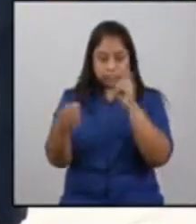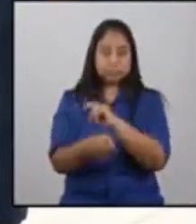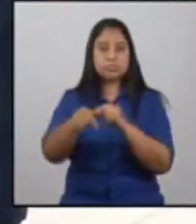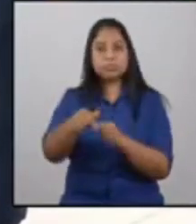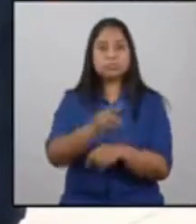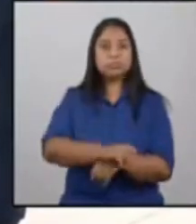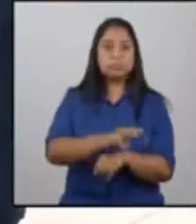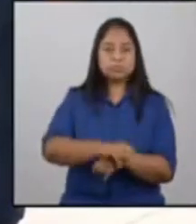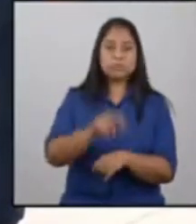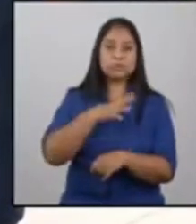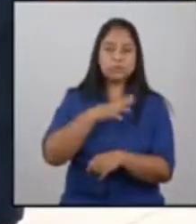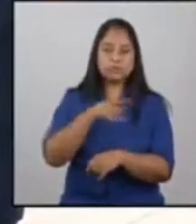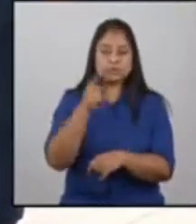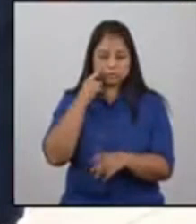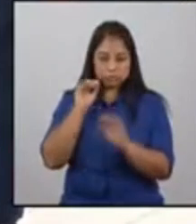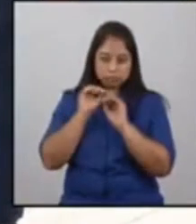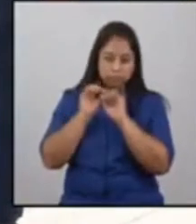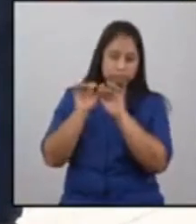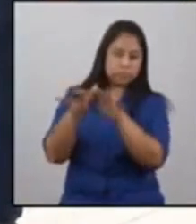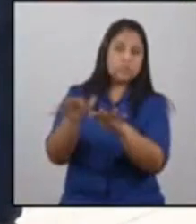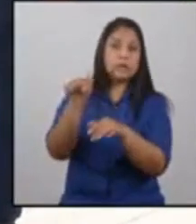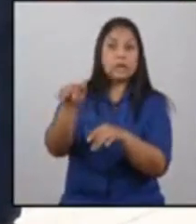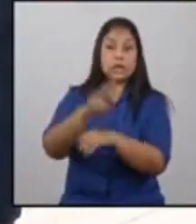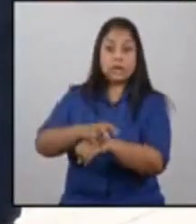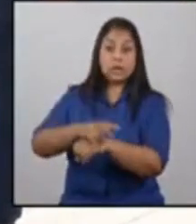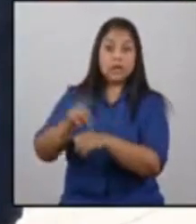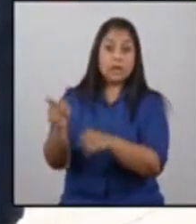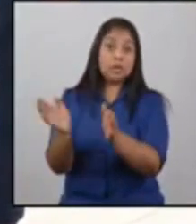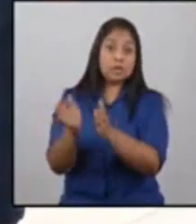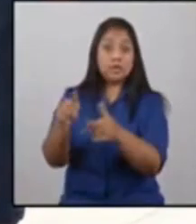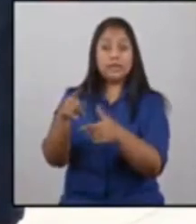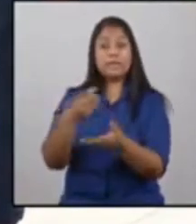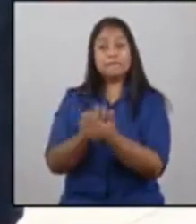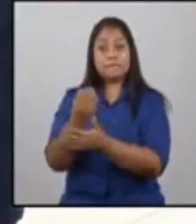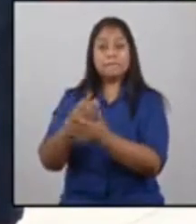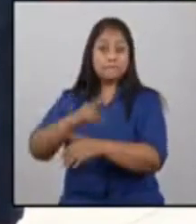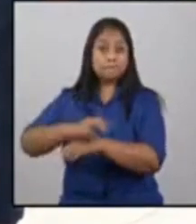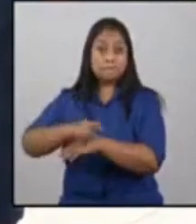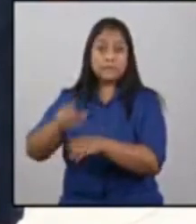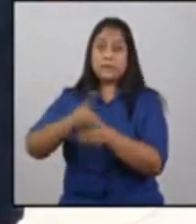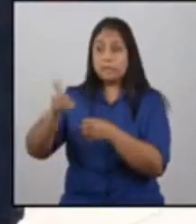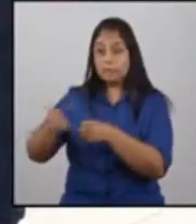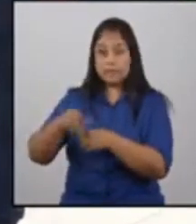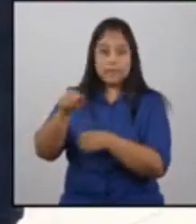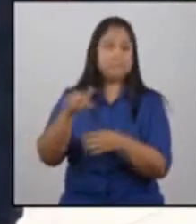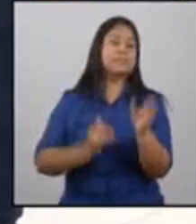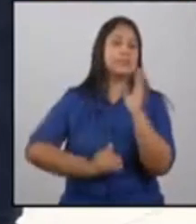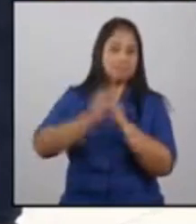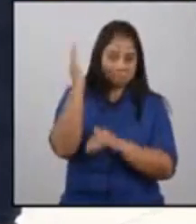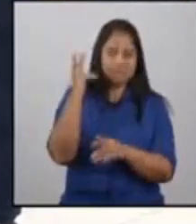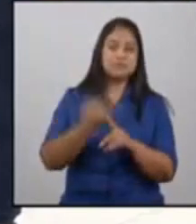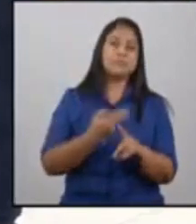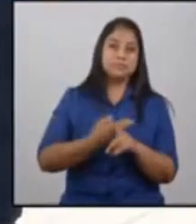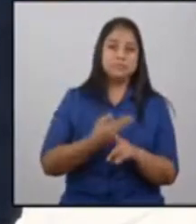agrícola le llegue al pequeño productor, esa es ahí donde va a ser el mayor de los retos que tenemos de aquí